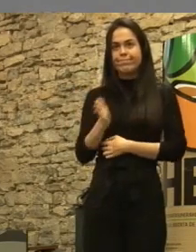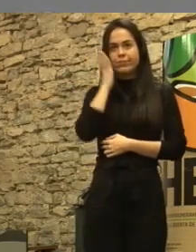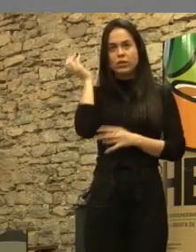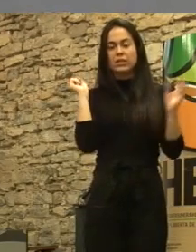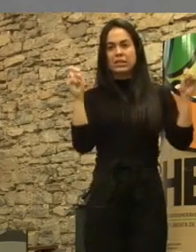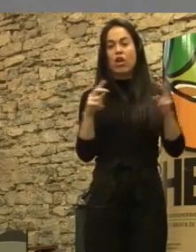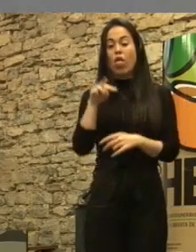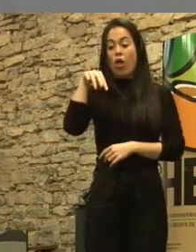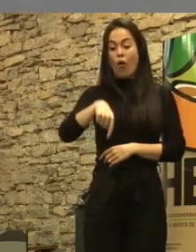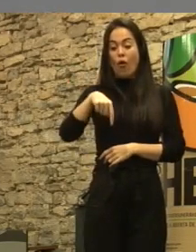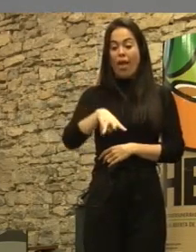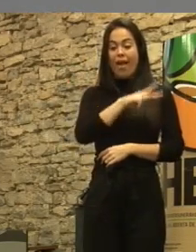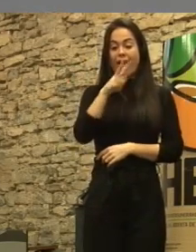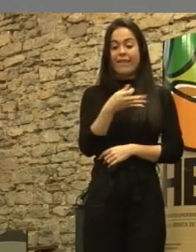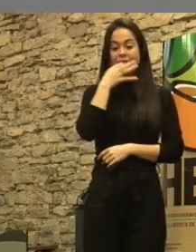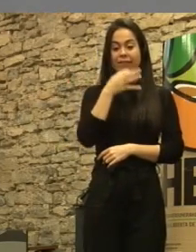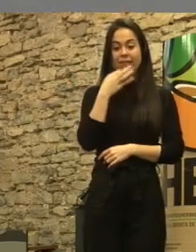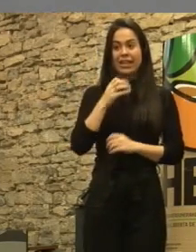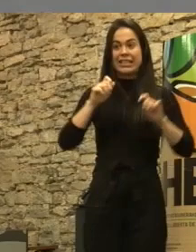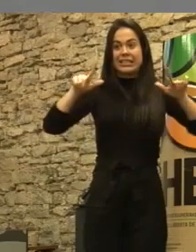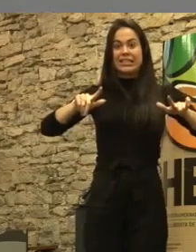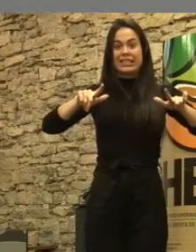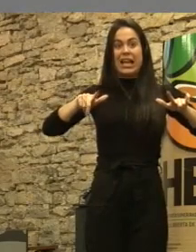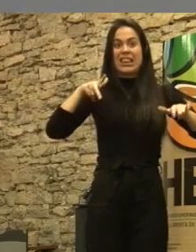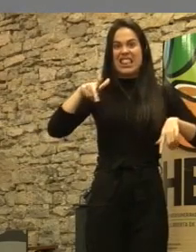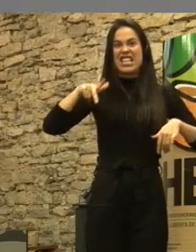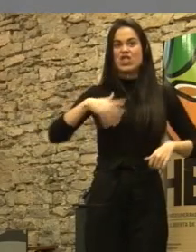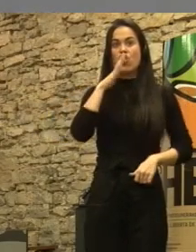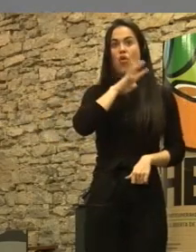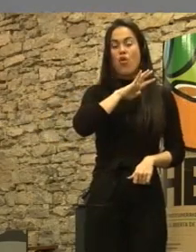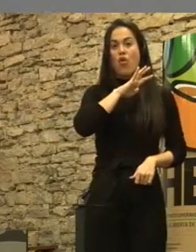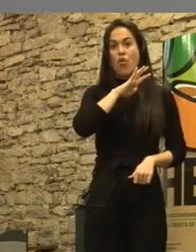3 de la tarde la gran sala del Tribunal Europeo de Derechos Humanos va a sacar